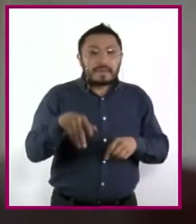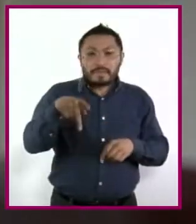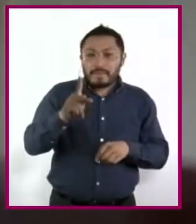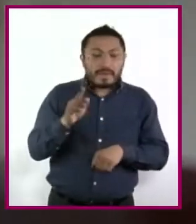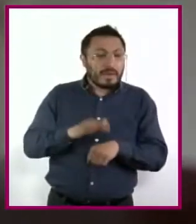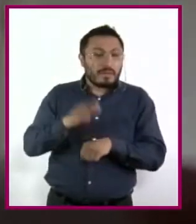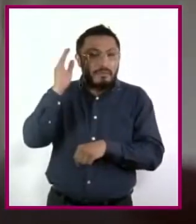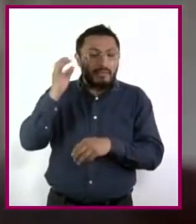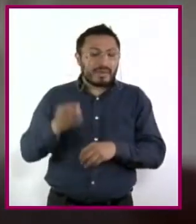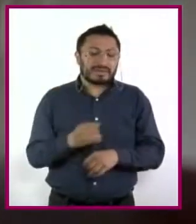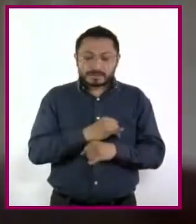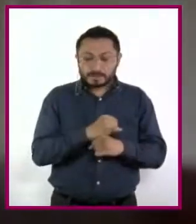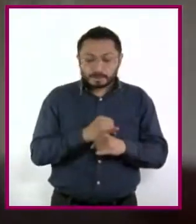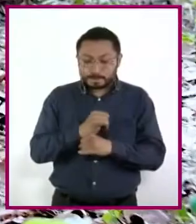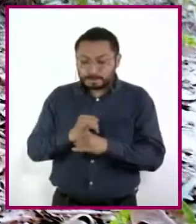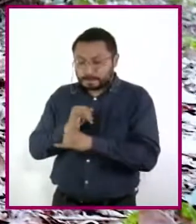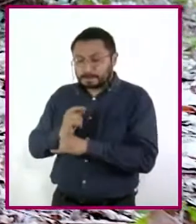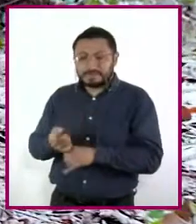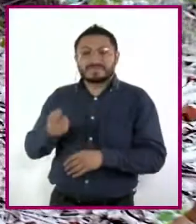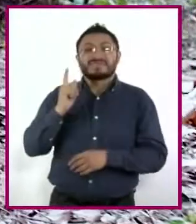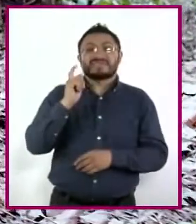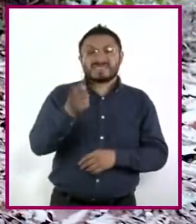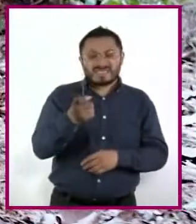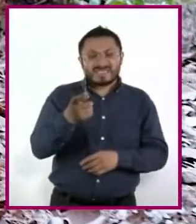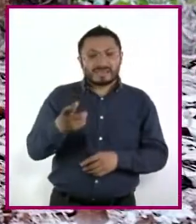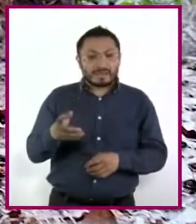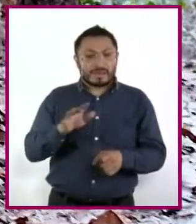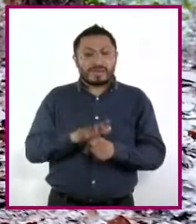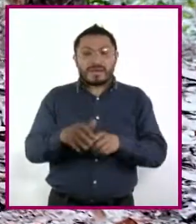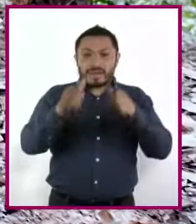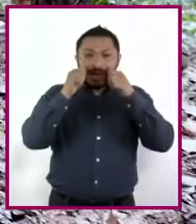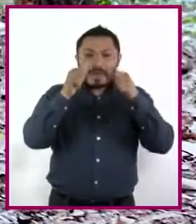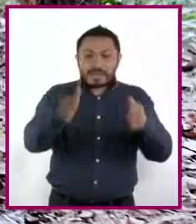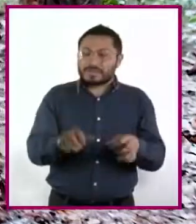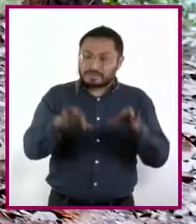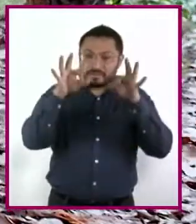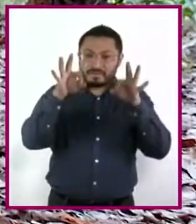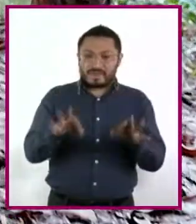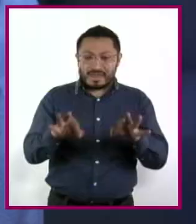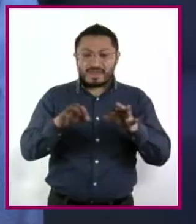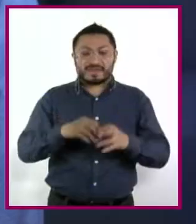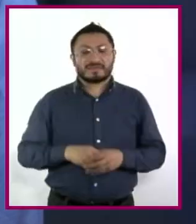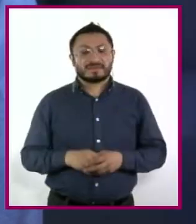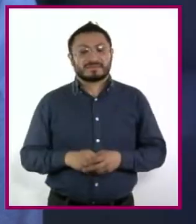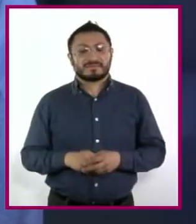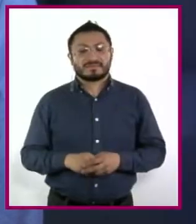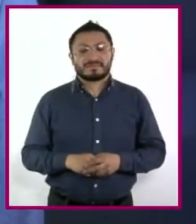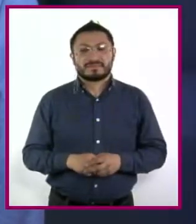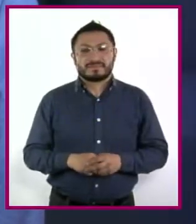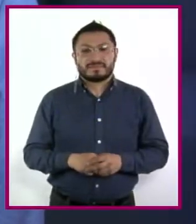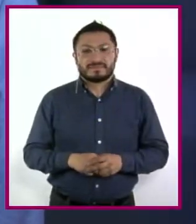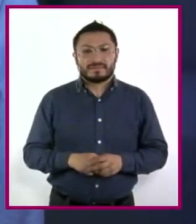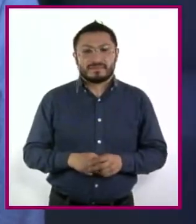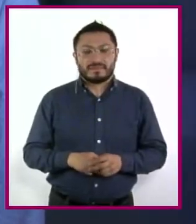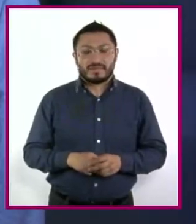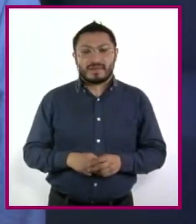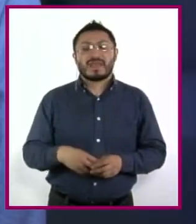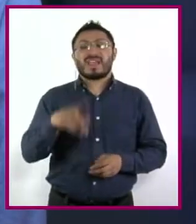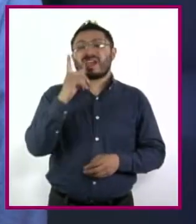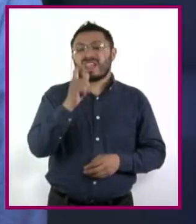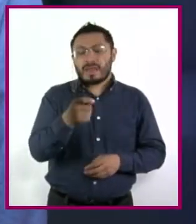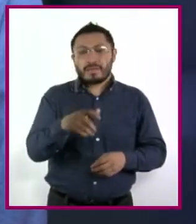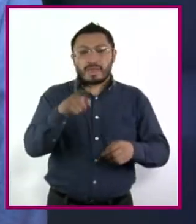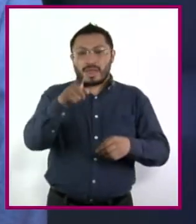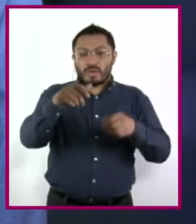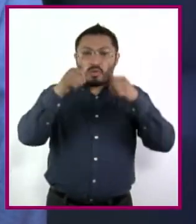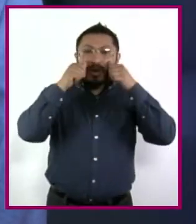desde la perspectiva de la neurociencia es la llamada atención plena o mindfulness. En esta, el poner atención en